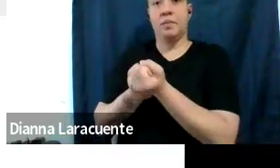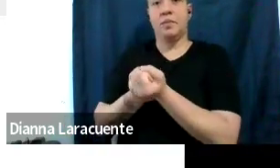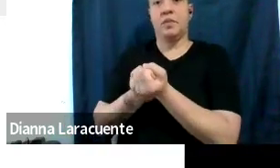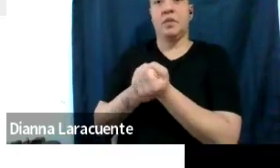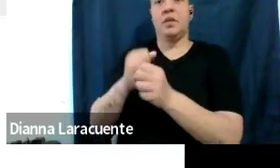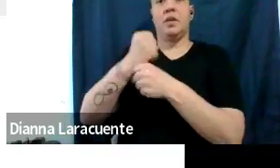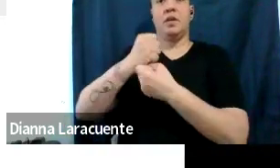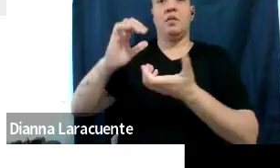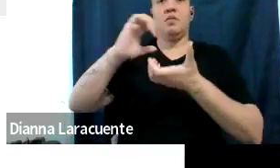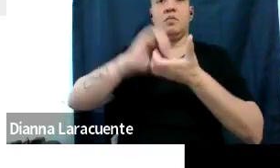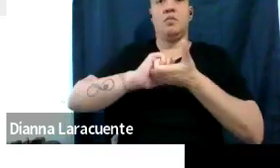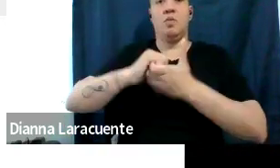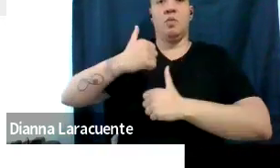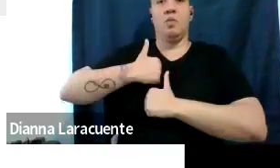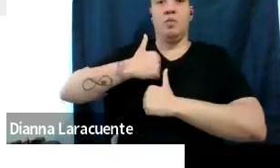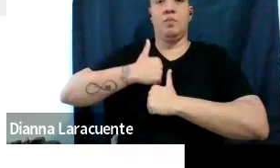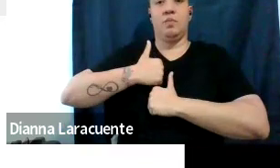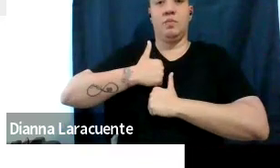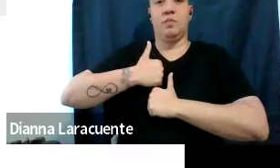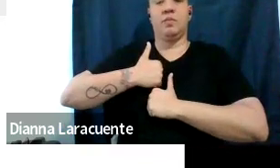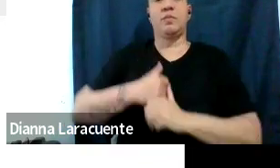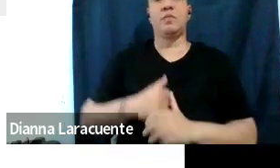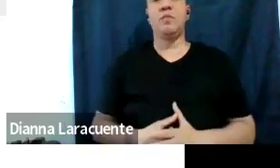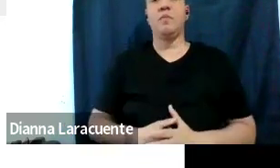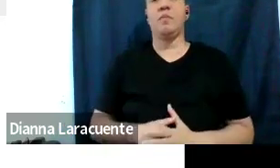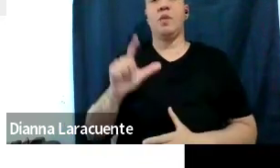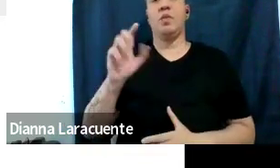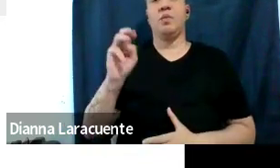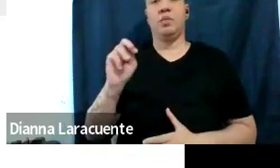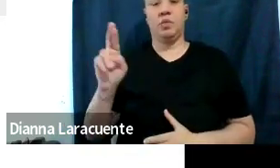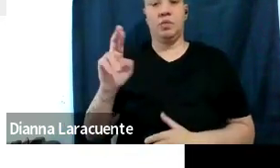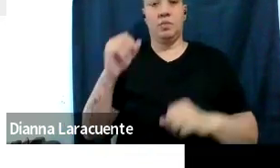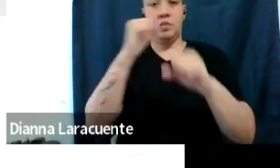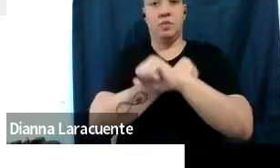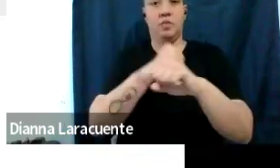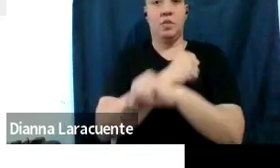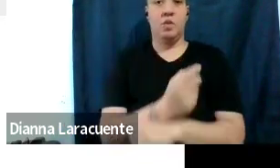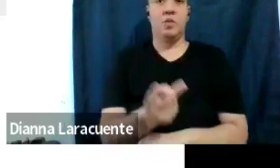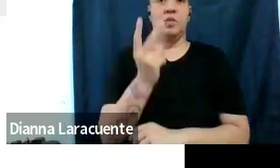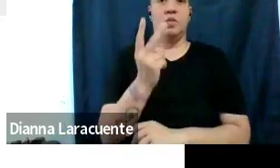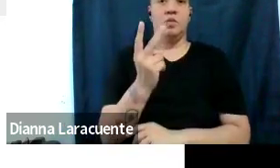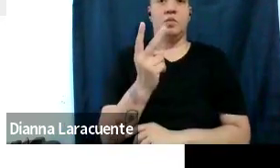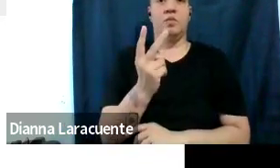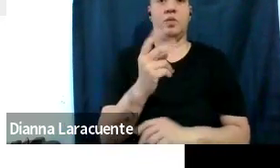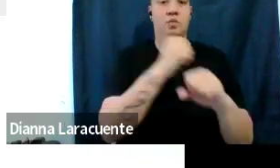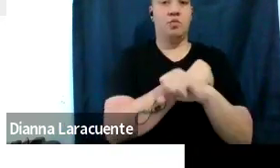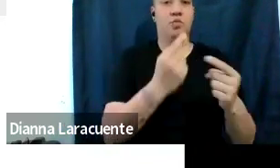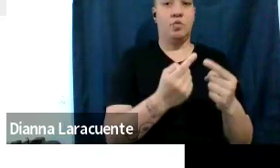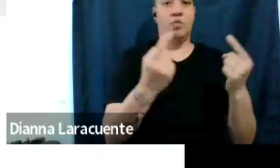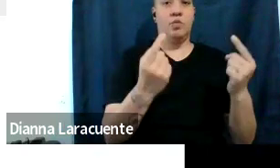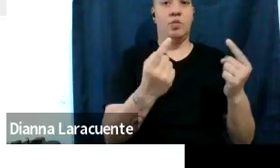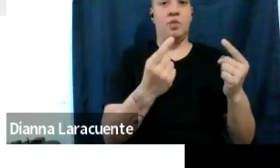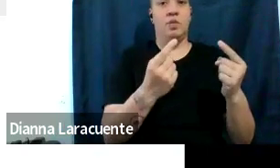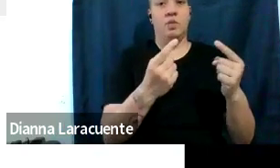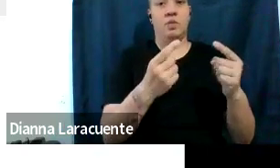dicho gobierno militar. Luis Muñoz Rivera va a tener ahora que luchar en dos frentes. Su lucha contra la absorción, que va